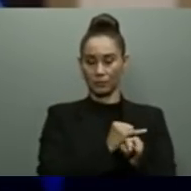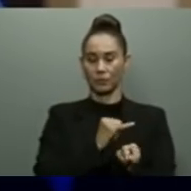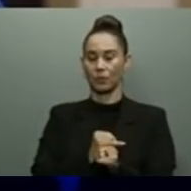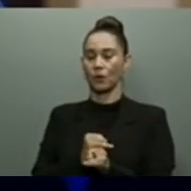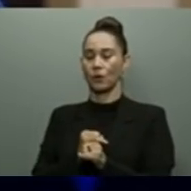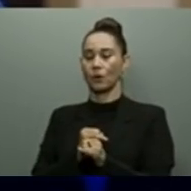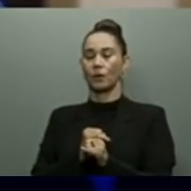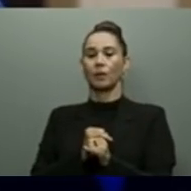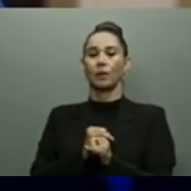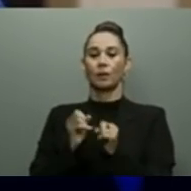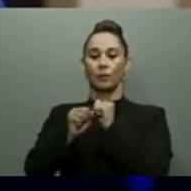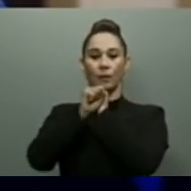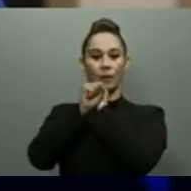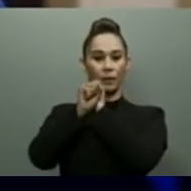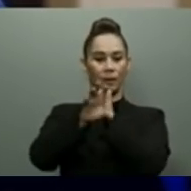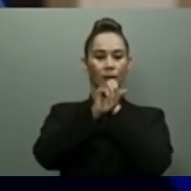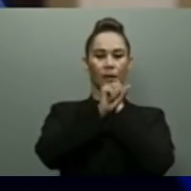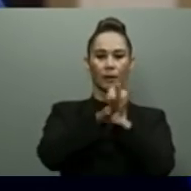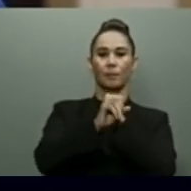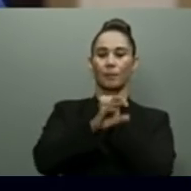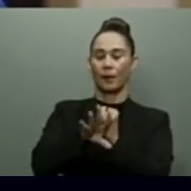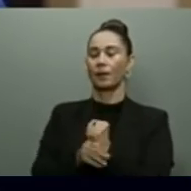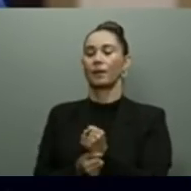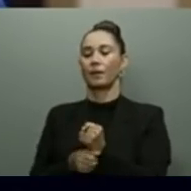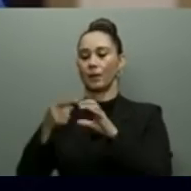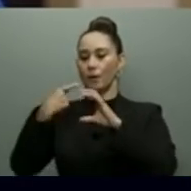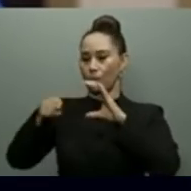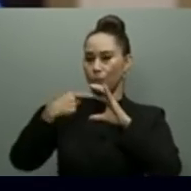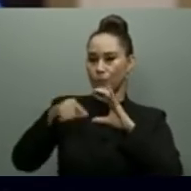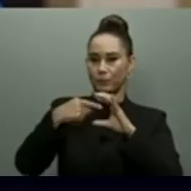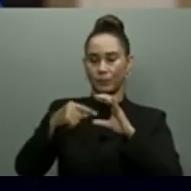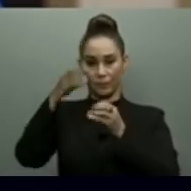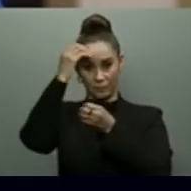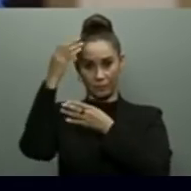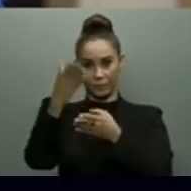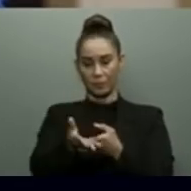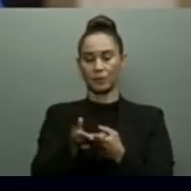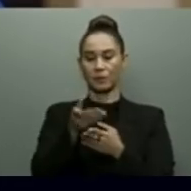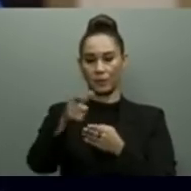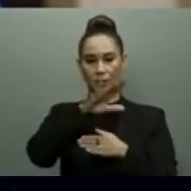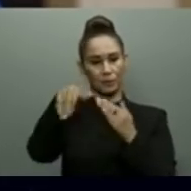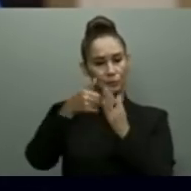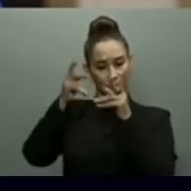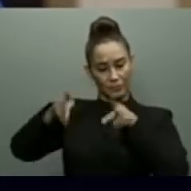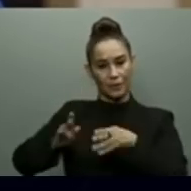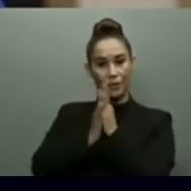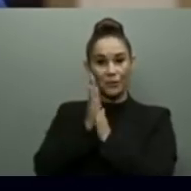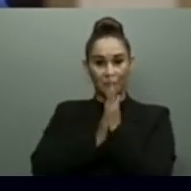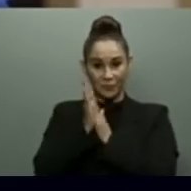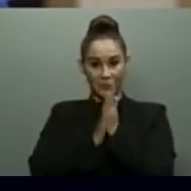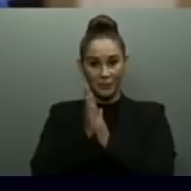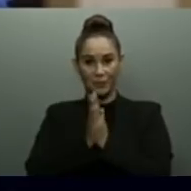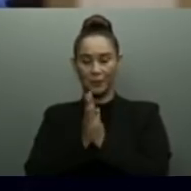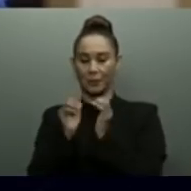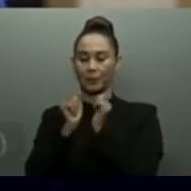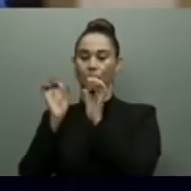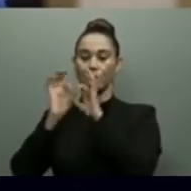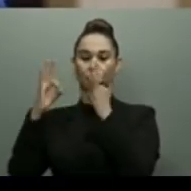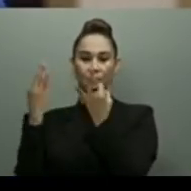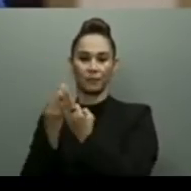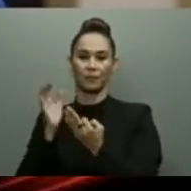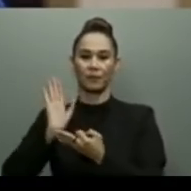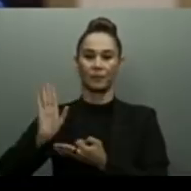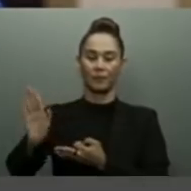organismo una campaña digital para motivar a la población a ser parte de la simulación junto a sus familias, a